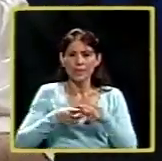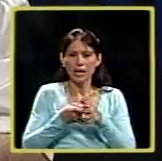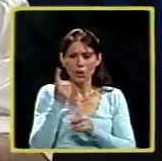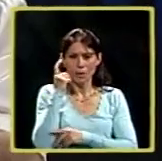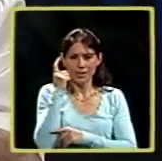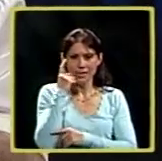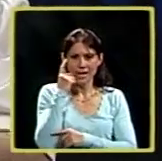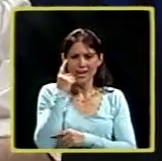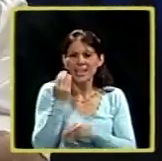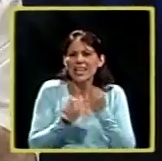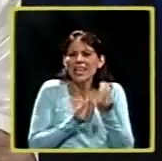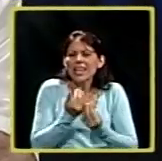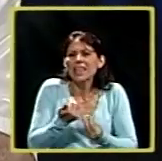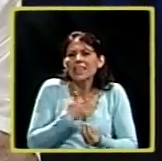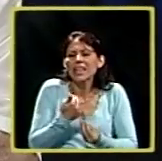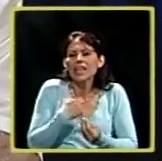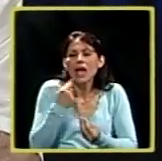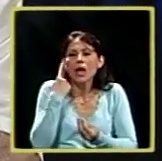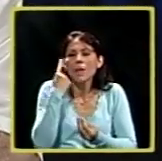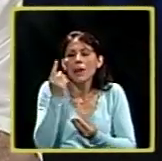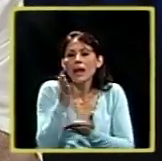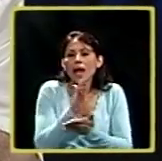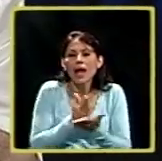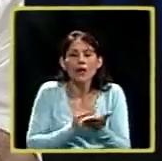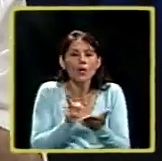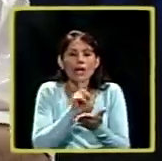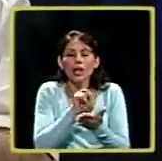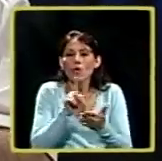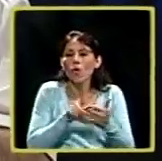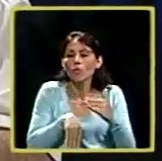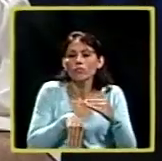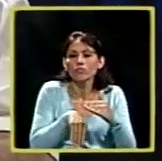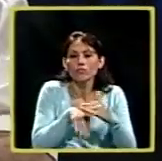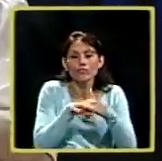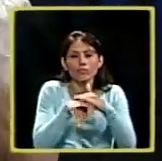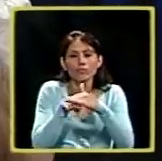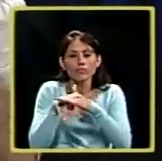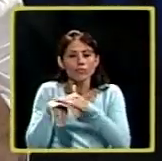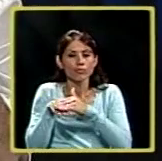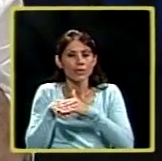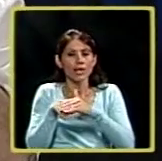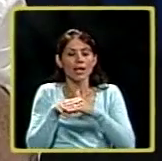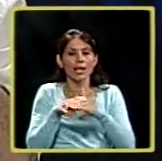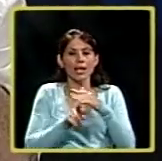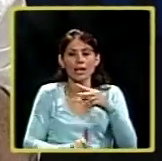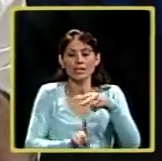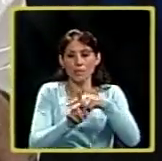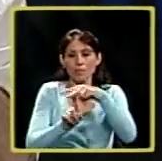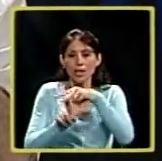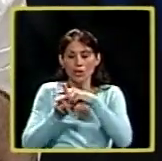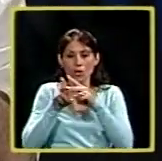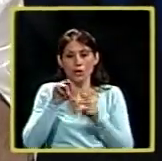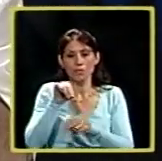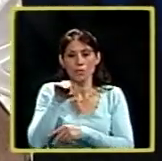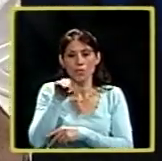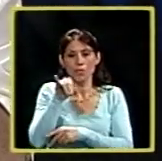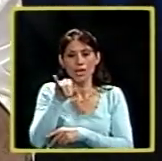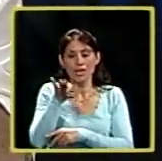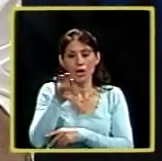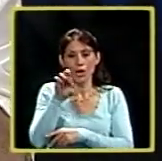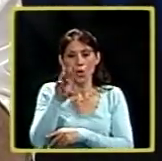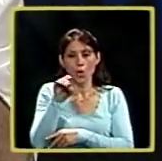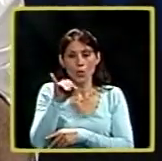algo que impidiera el crecimiento de los microbios. Y alguien se acordó que un químico, que era el